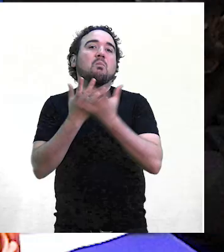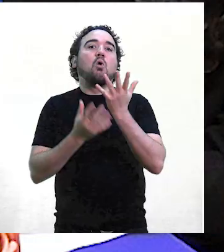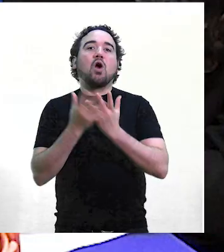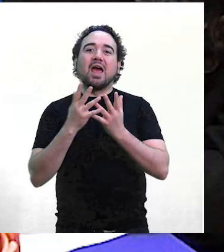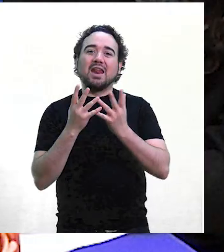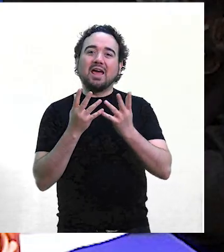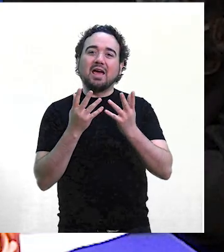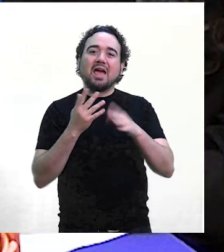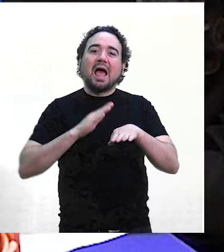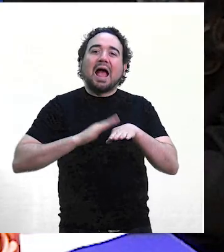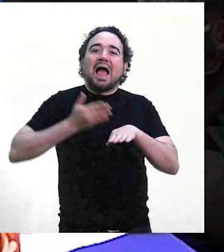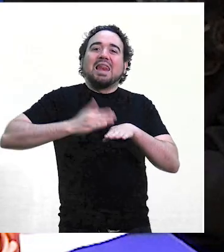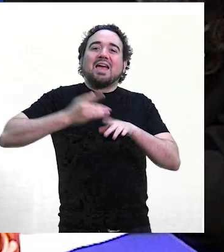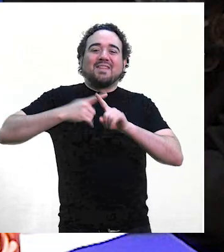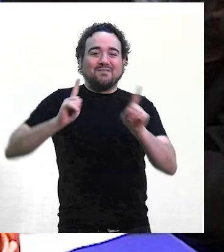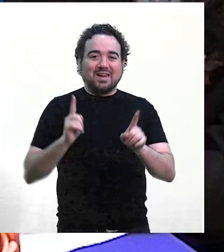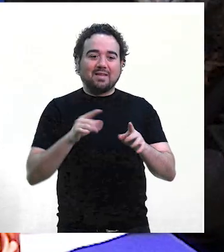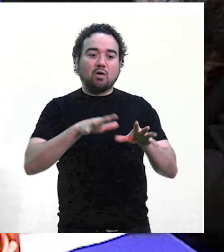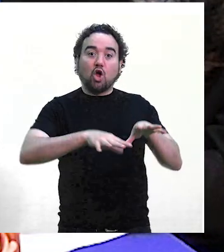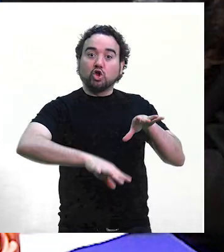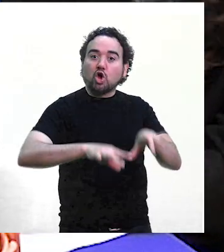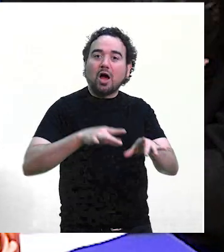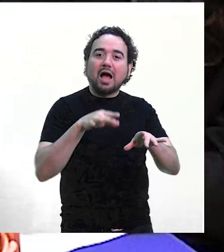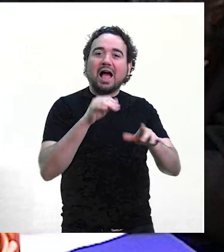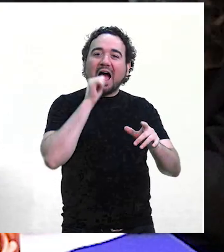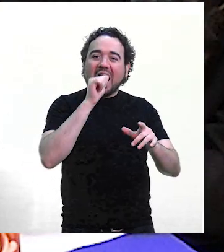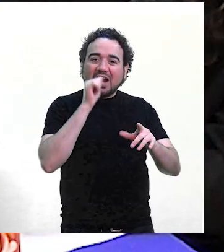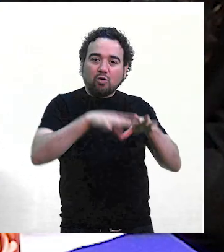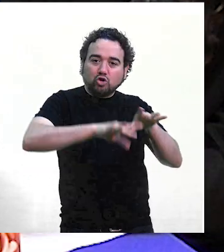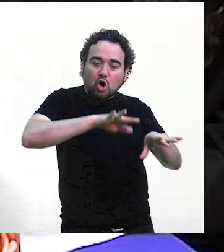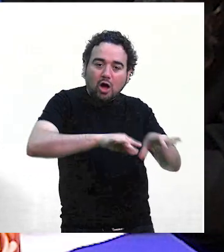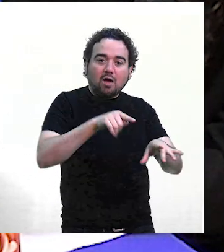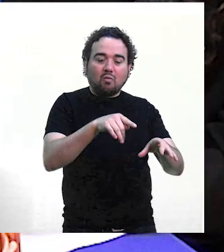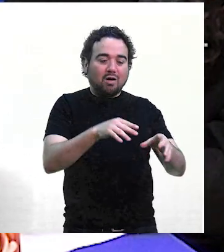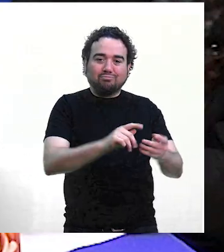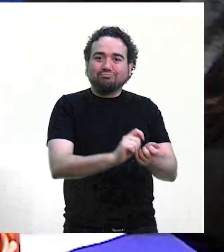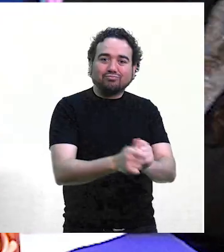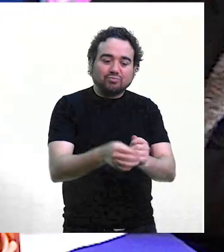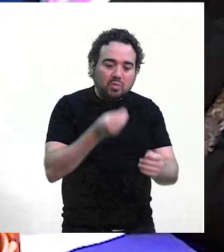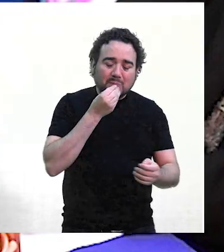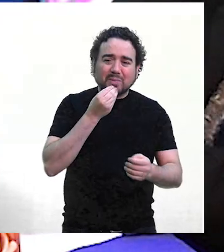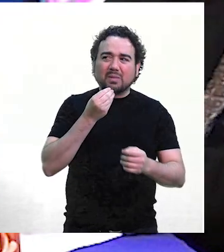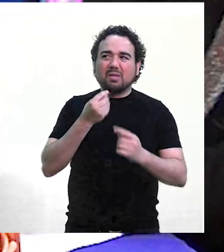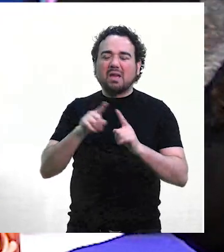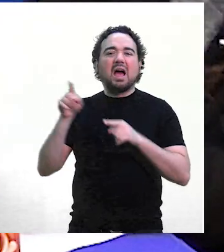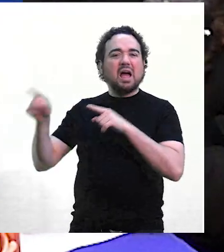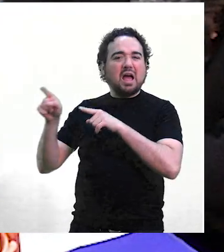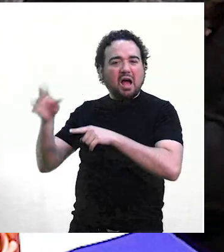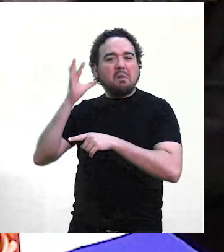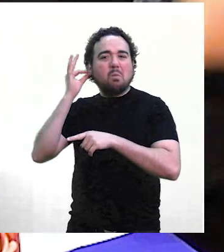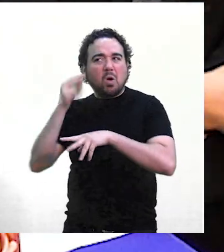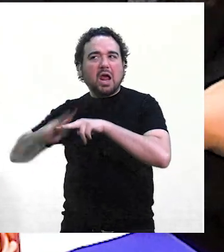la temperatura de las manos de las mujeres cambia, el sabor del arroz, o que cuando están en su periodo